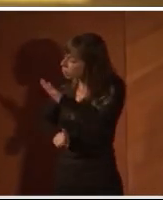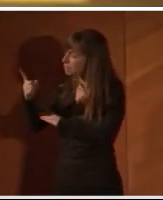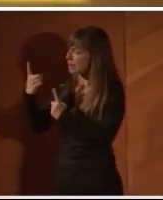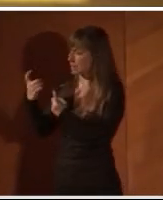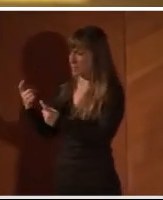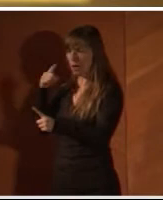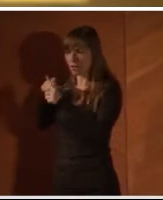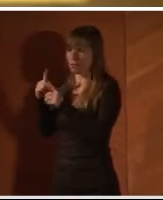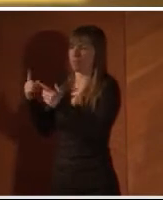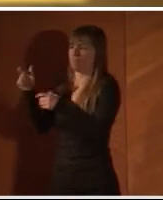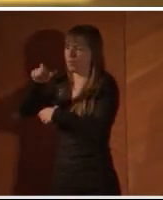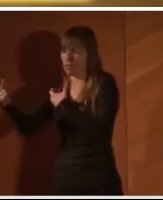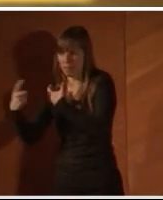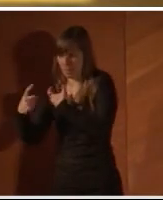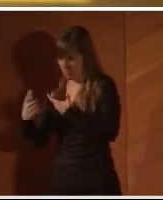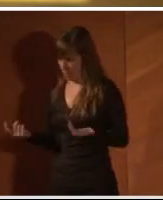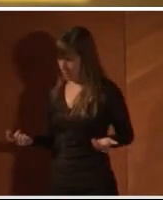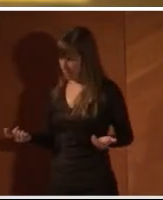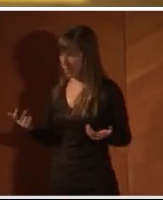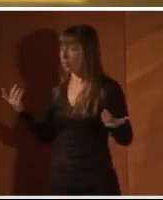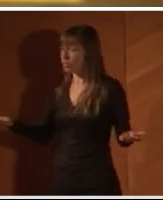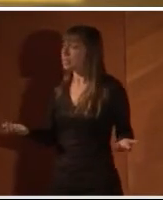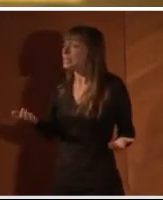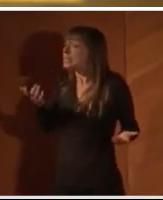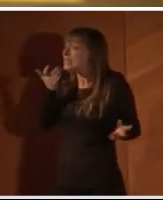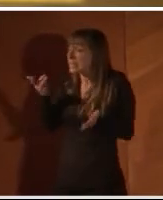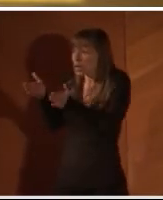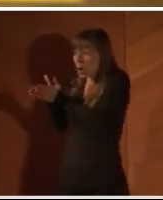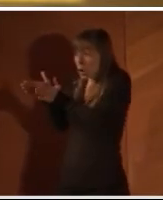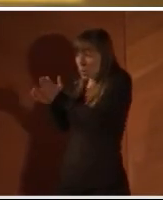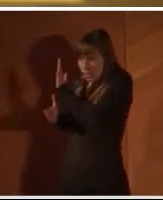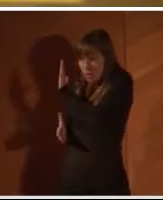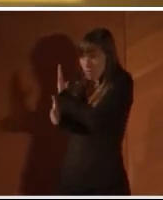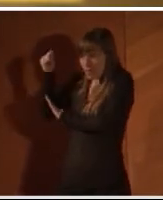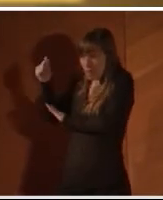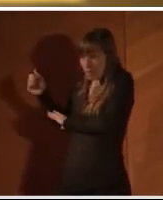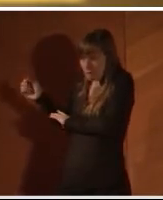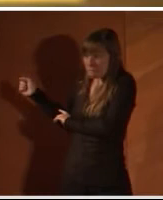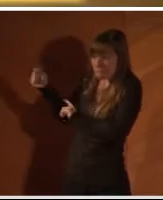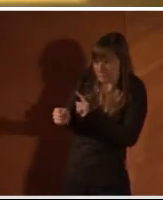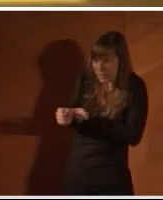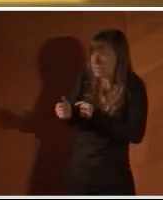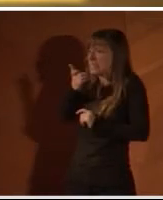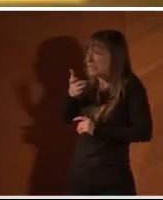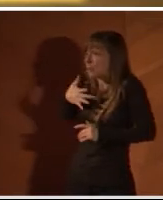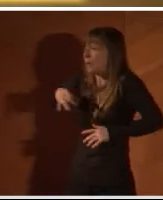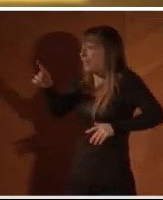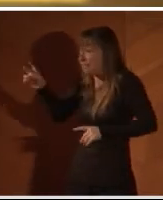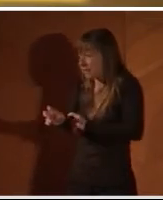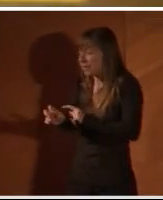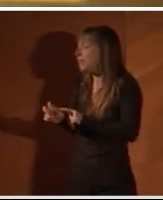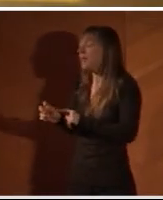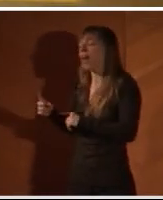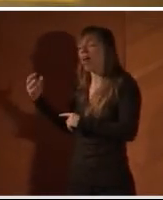políticas participadas y participativas. Y si estuviese aquí el compañero de la Federación Española, os contaría que precisamente para poder desarrollar